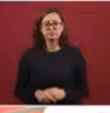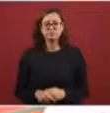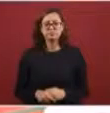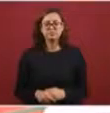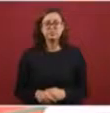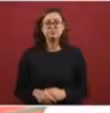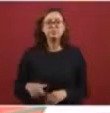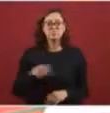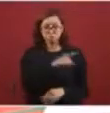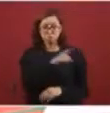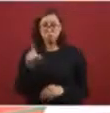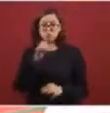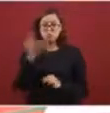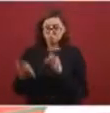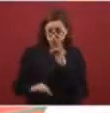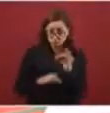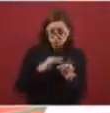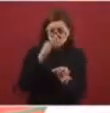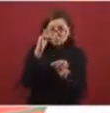el pueblo y la patria